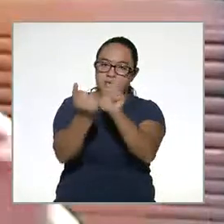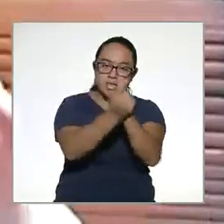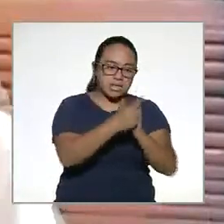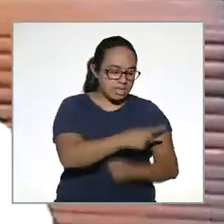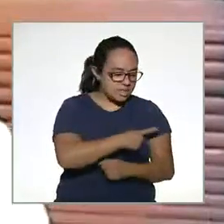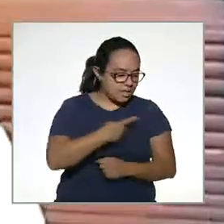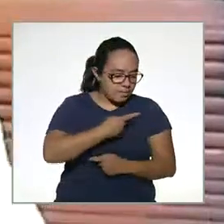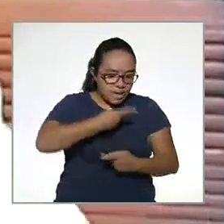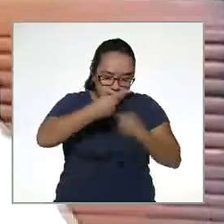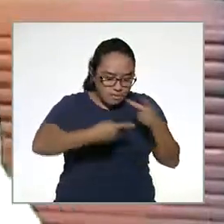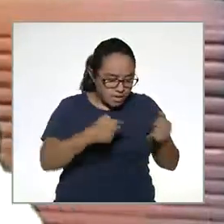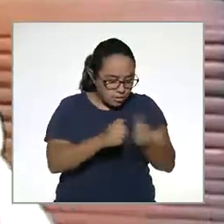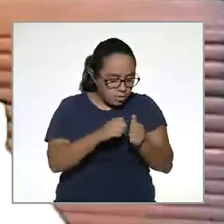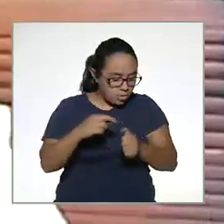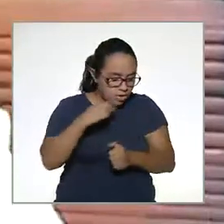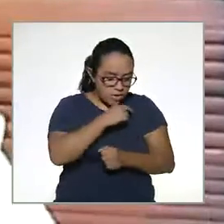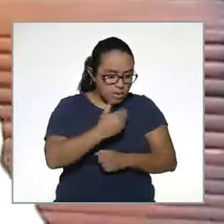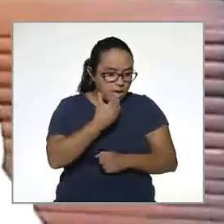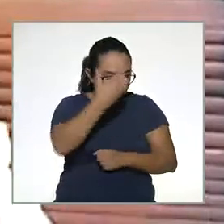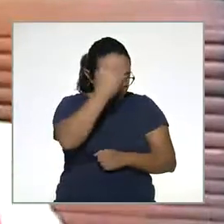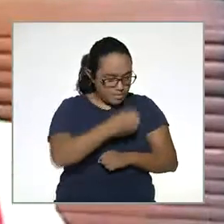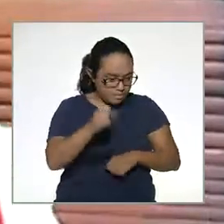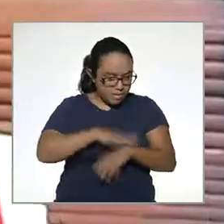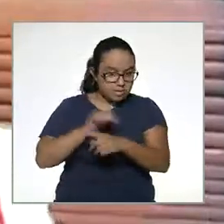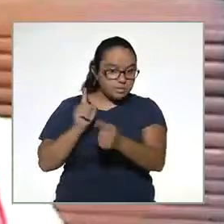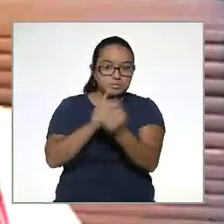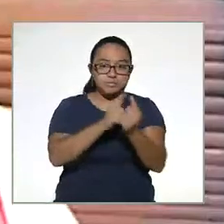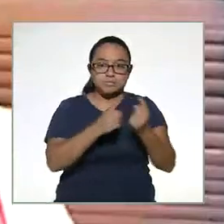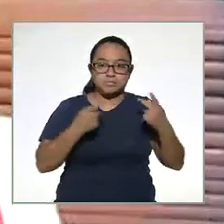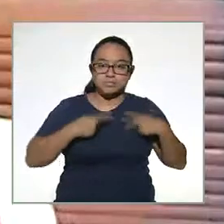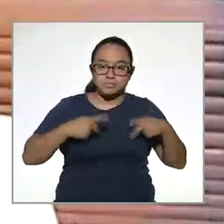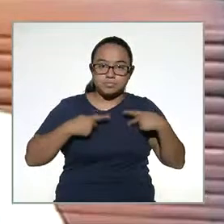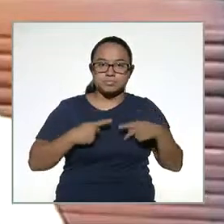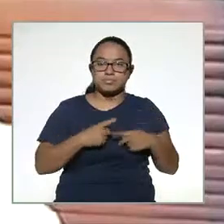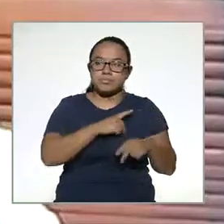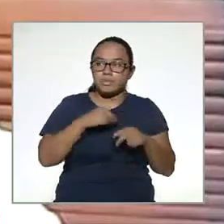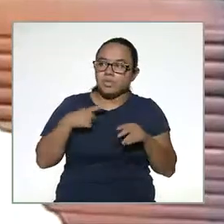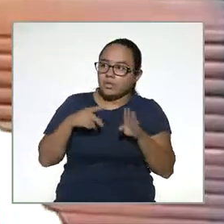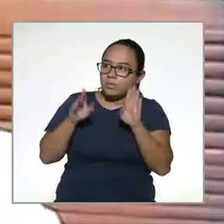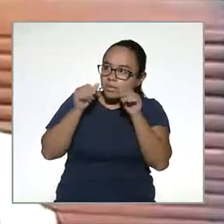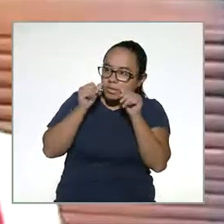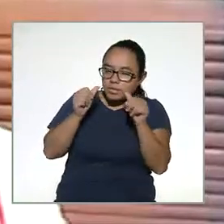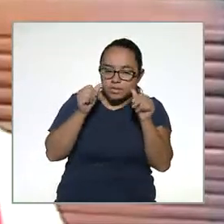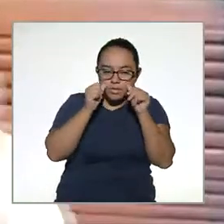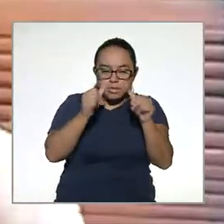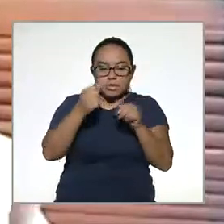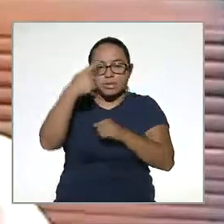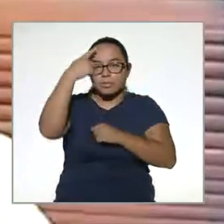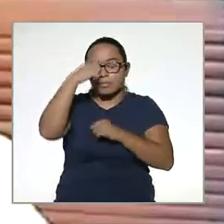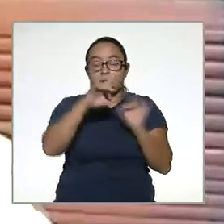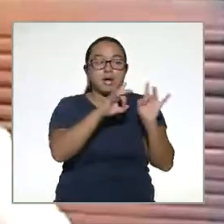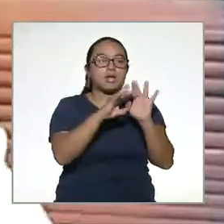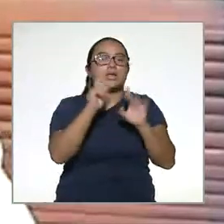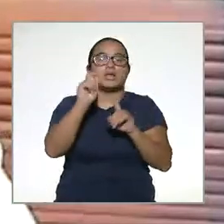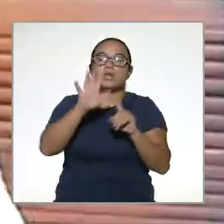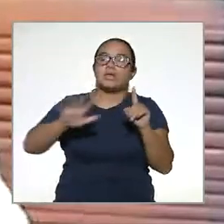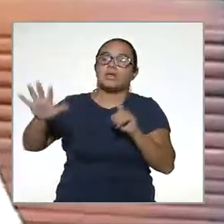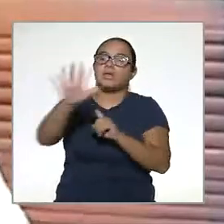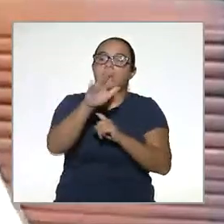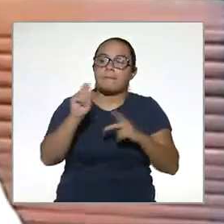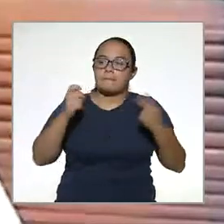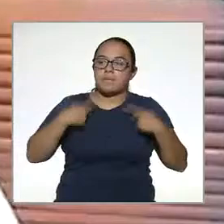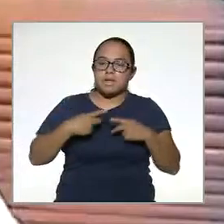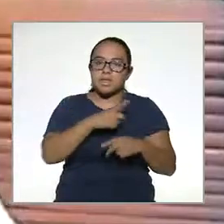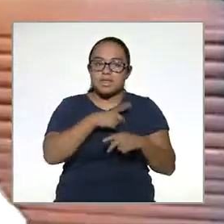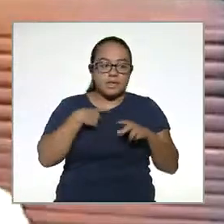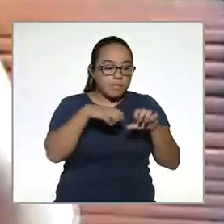rápido, tener habilidades sociales, entonces estar ahí como muy alerta para las situaciones sociales y trabajar siempre en